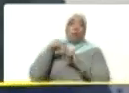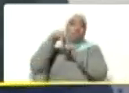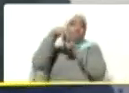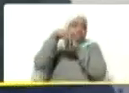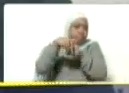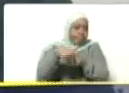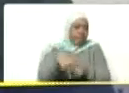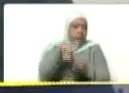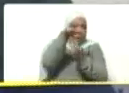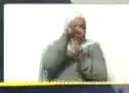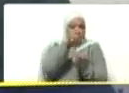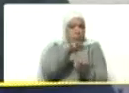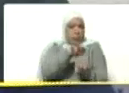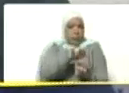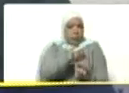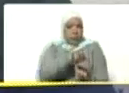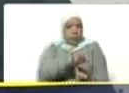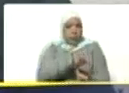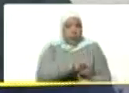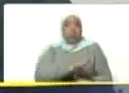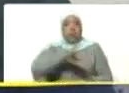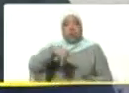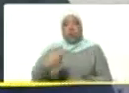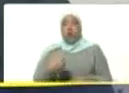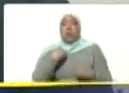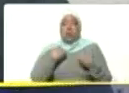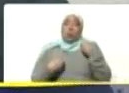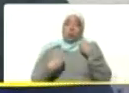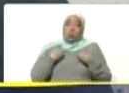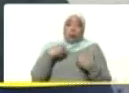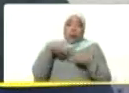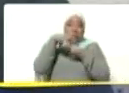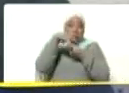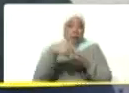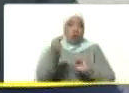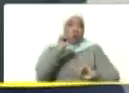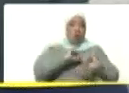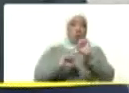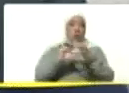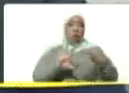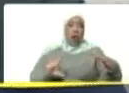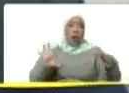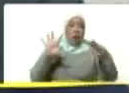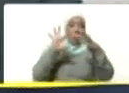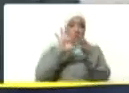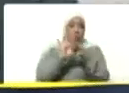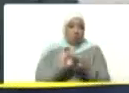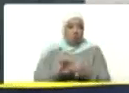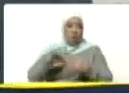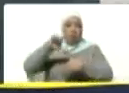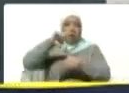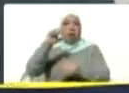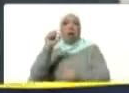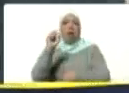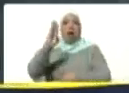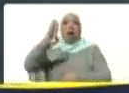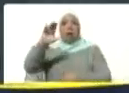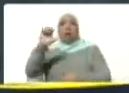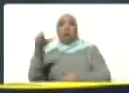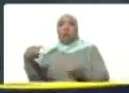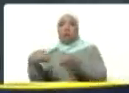Y son una tensión constante contra la unidad del ALBA TCP.